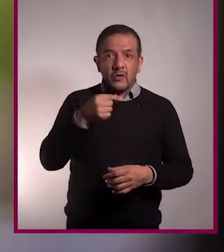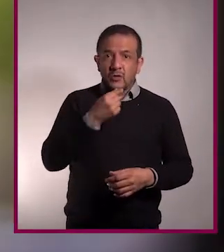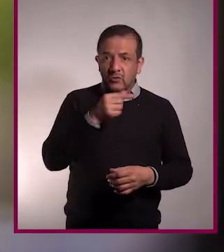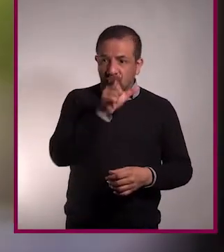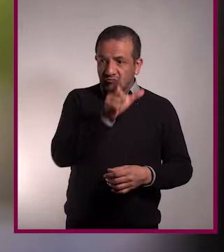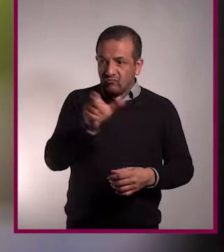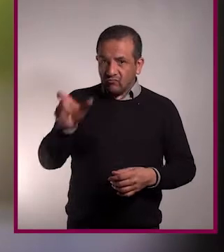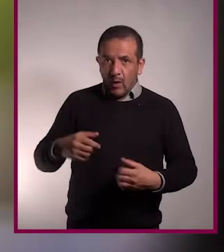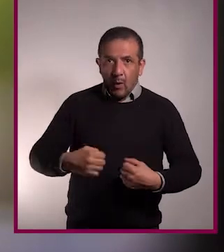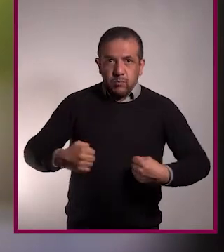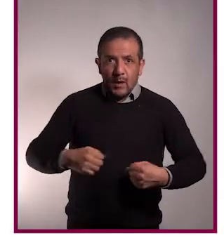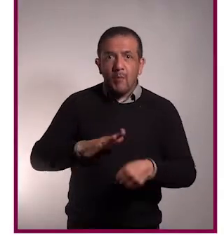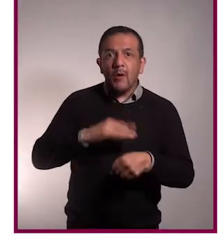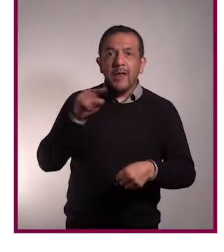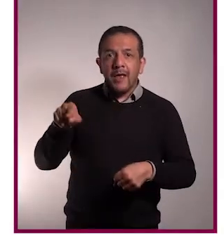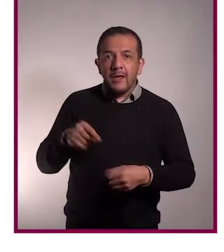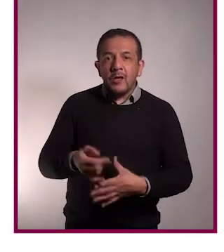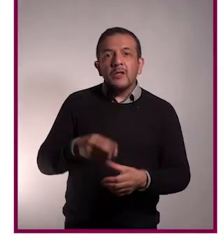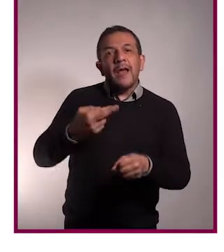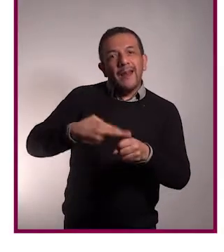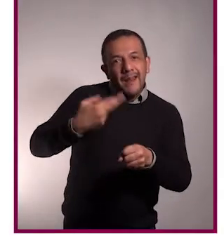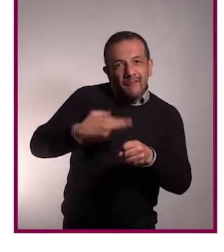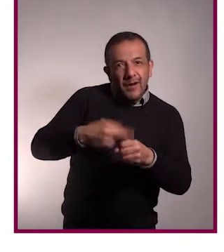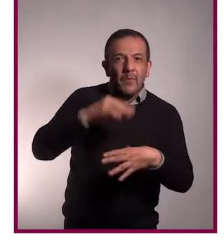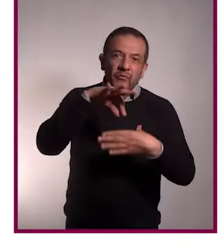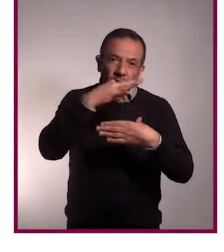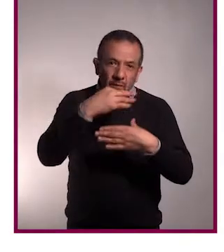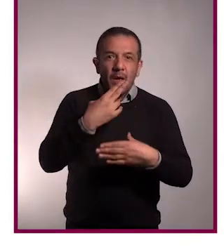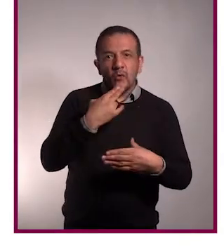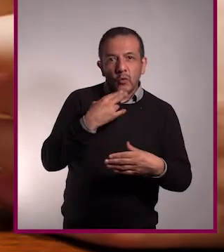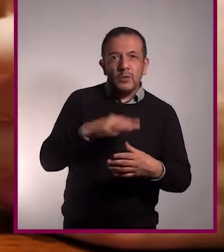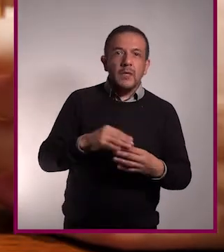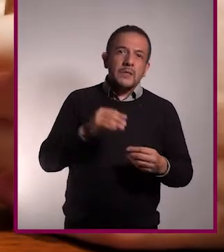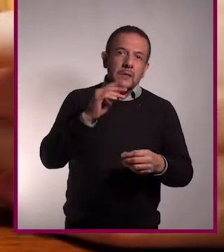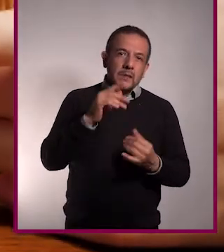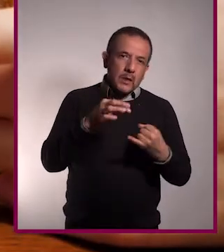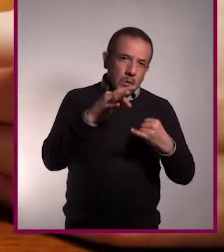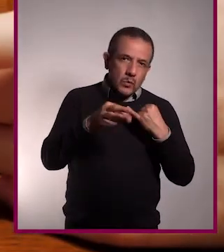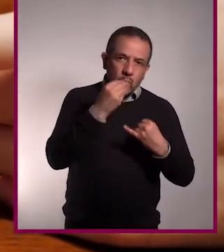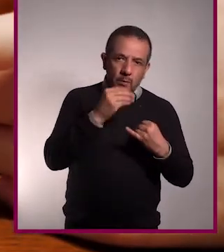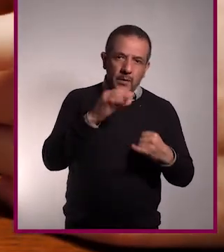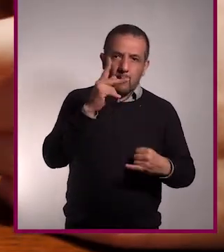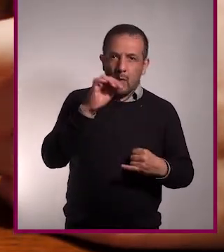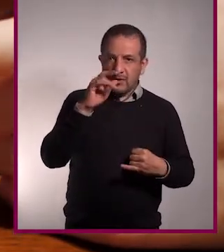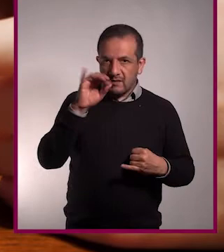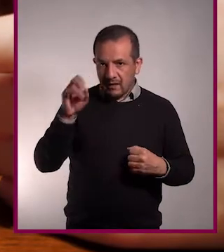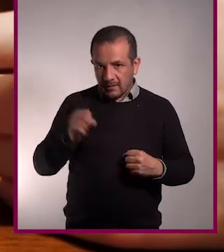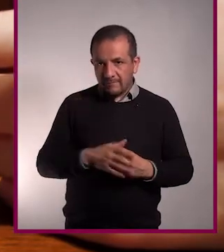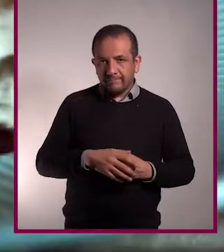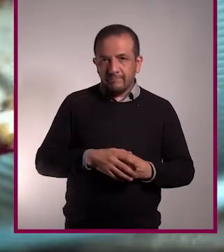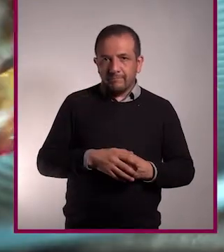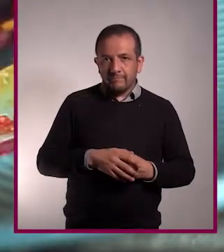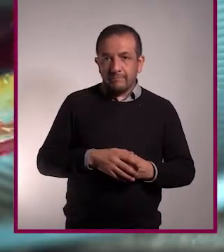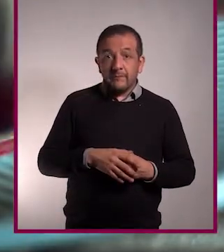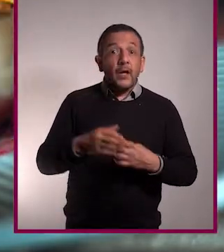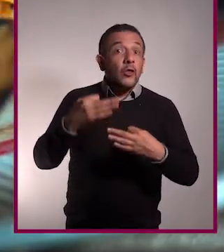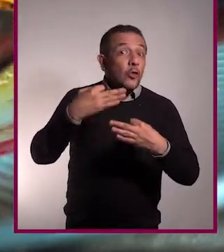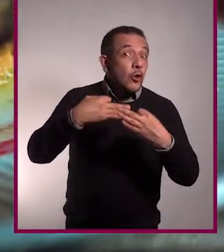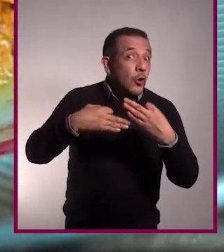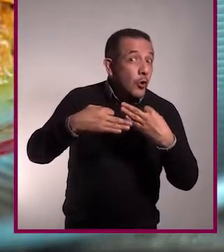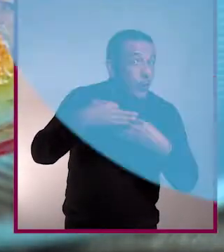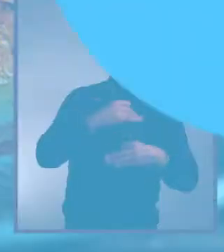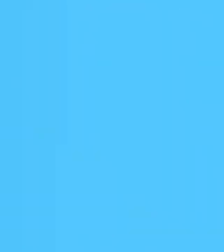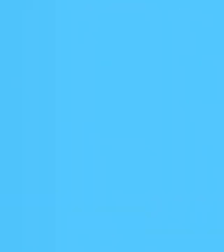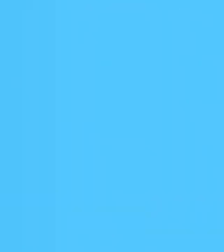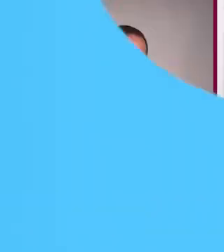los jóvenes entre 12 y 19 años de nuestro país padecen sobrepeso, principalmente por el consumo de refrescos, botanas, dulces y